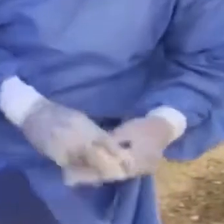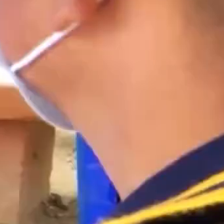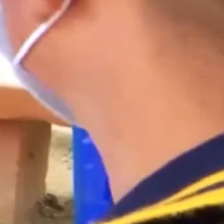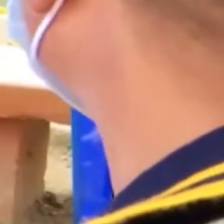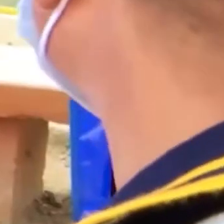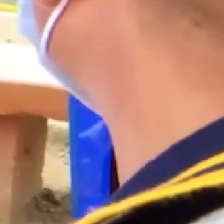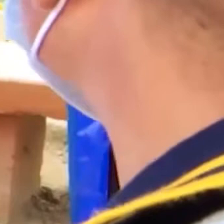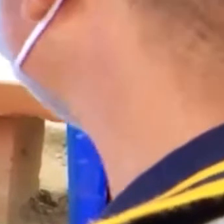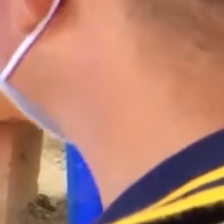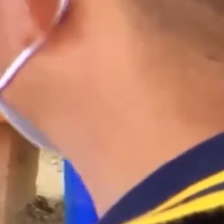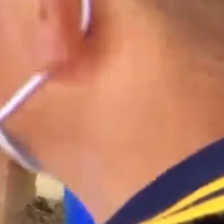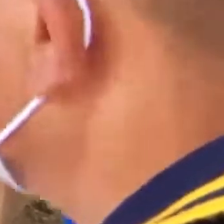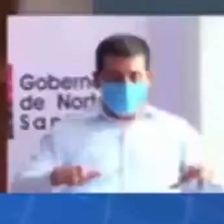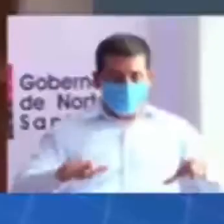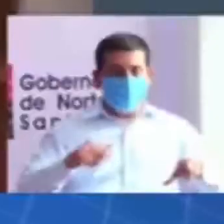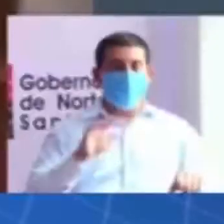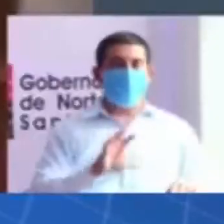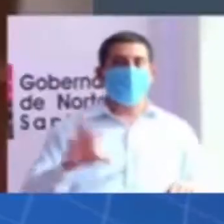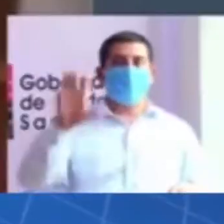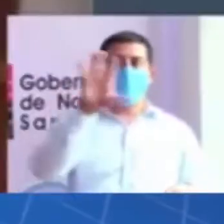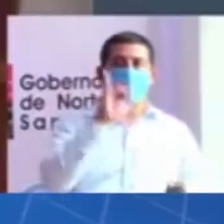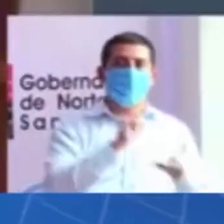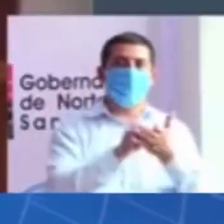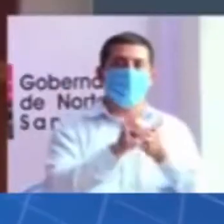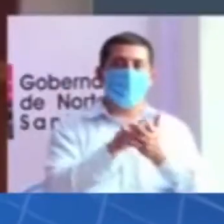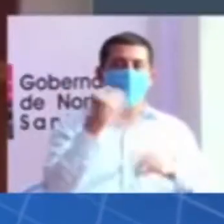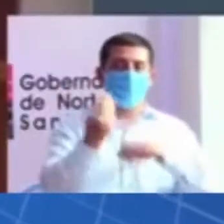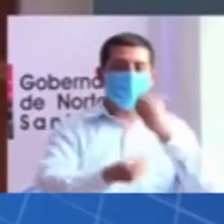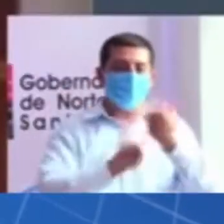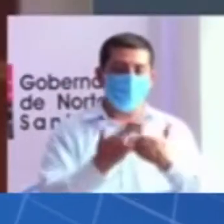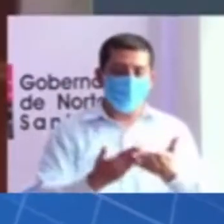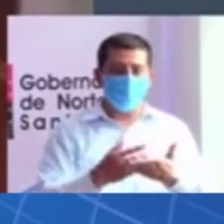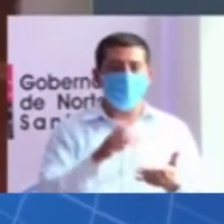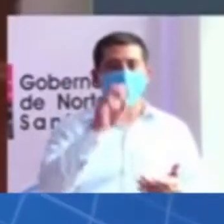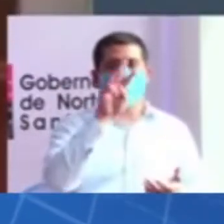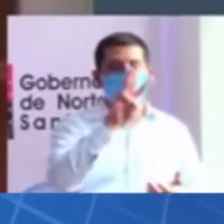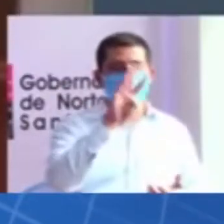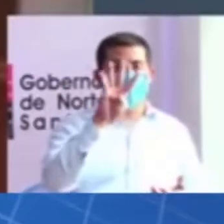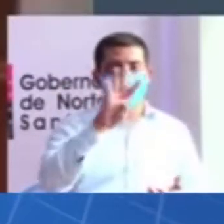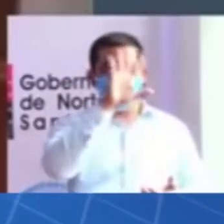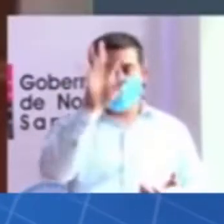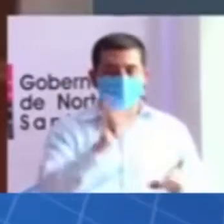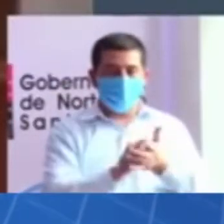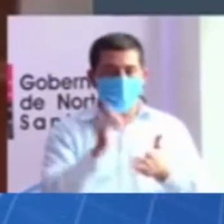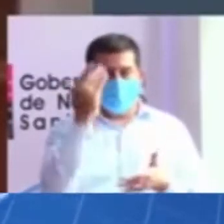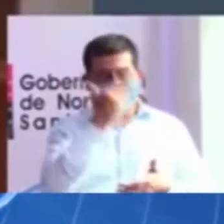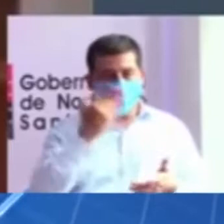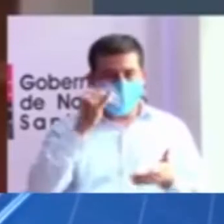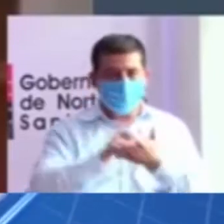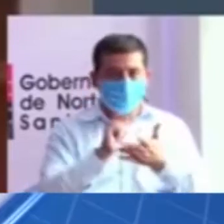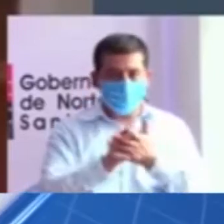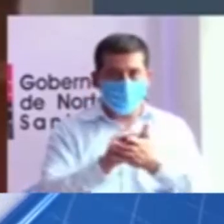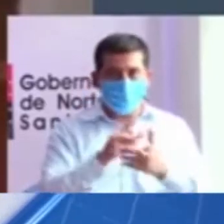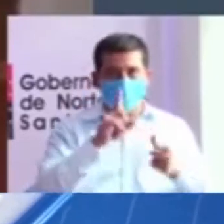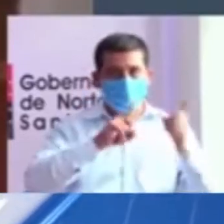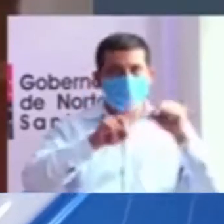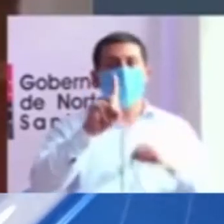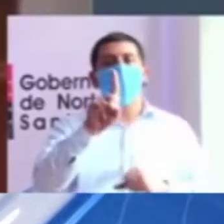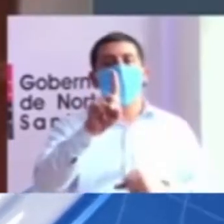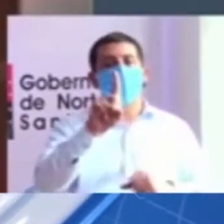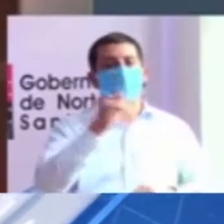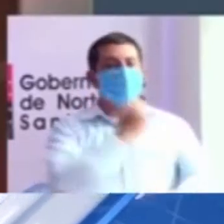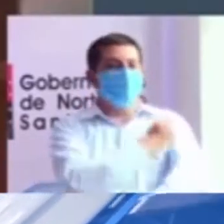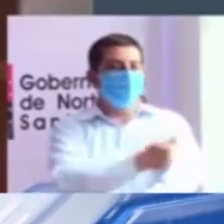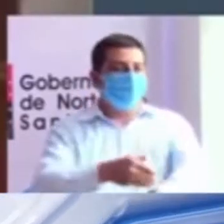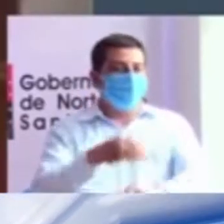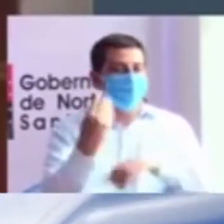búsqueda de pacientes positivos. De todo ese volumen de pruebas realizadas en nuestro territorio, los laboratorios del departamento han